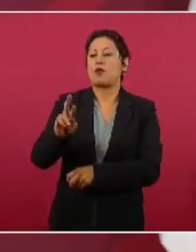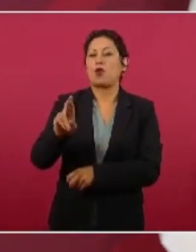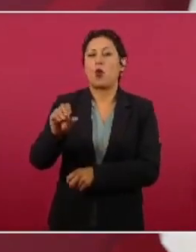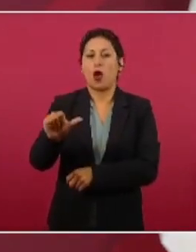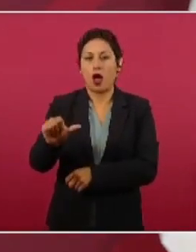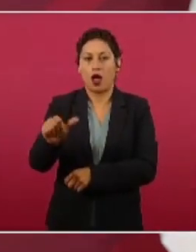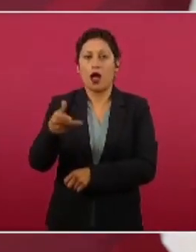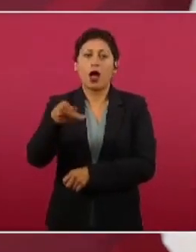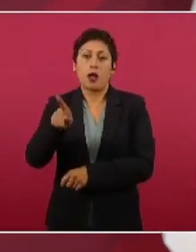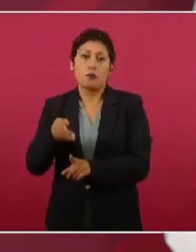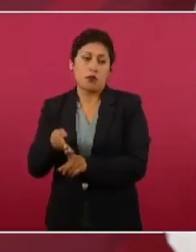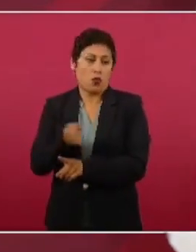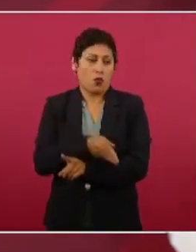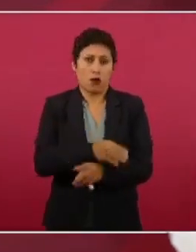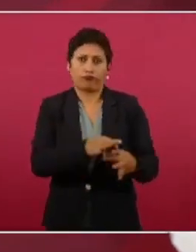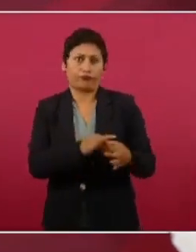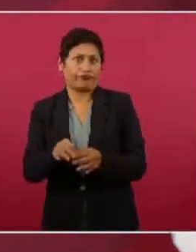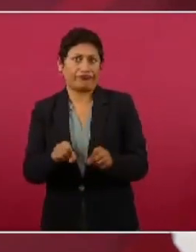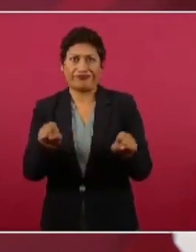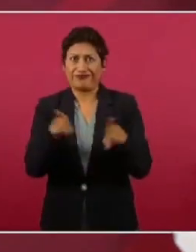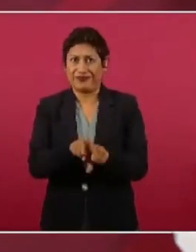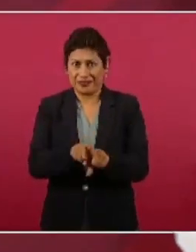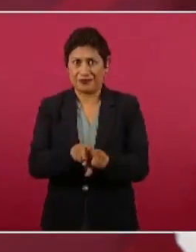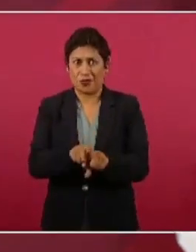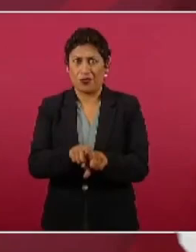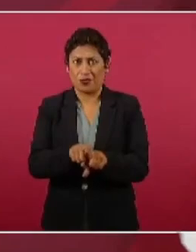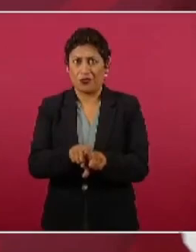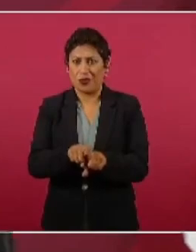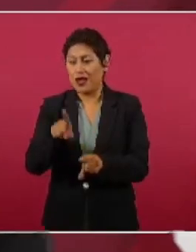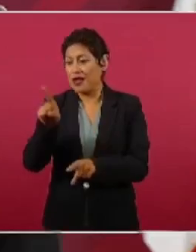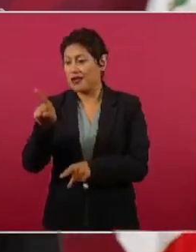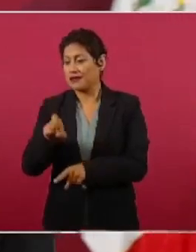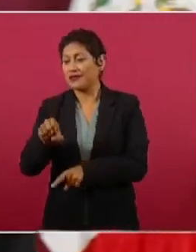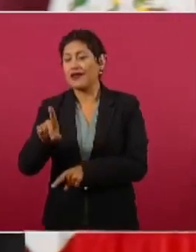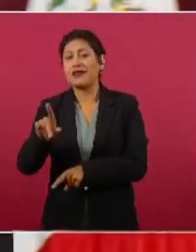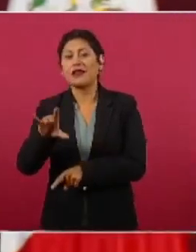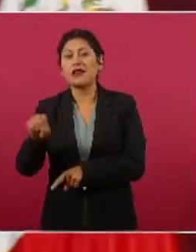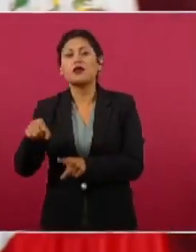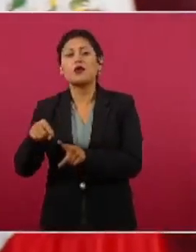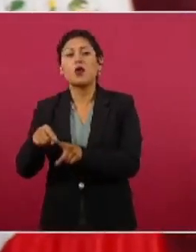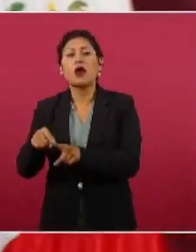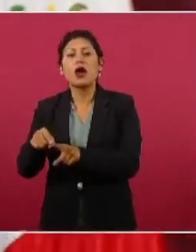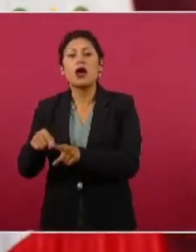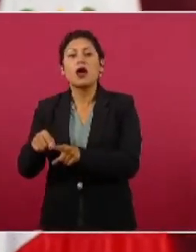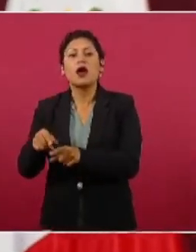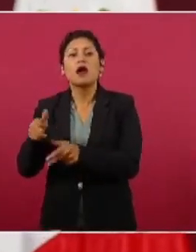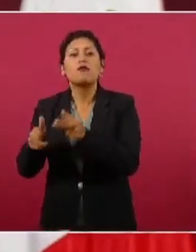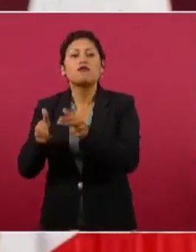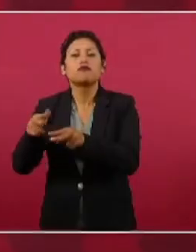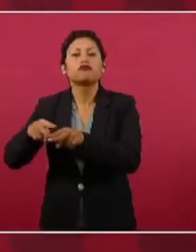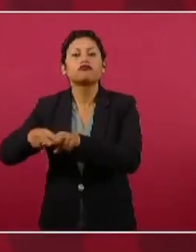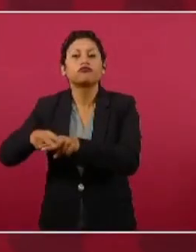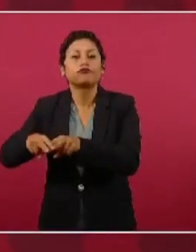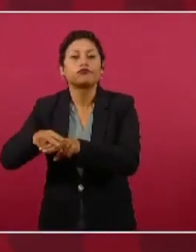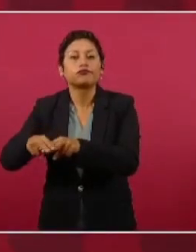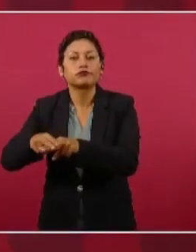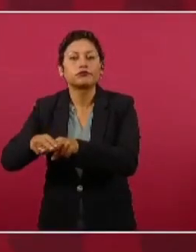Y Zedillo fue el de los ferrocarriles. Y no lo hizo Salinas porque no le dio tiempo.